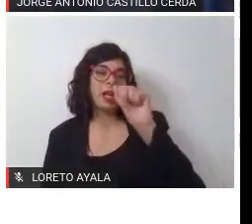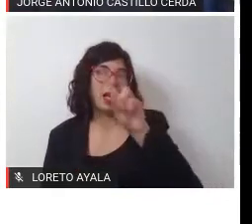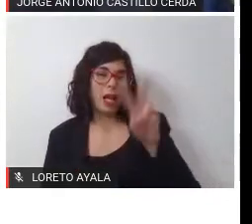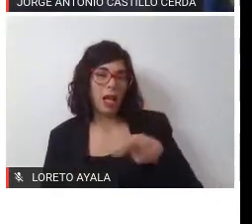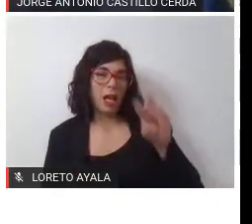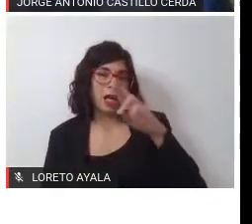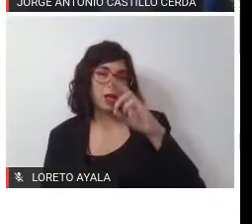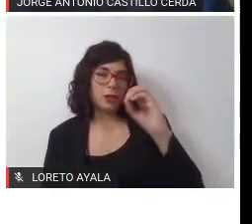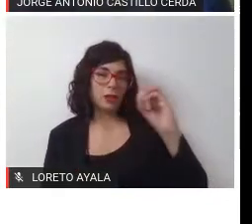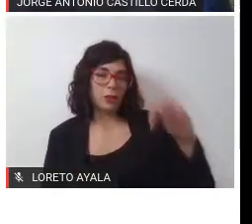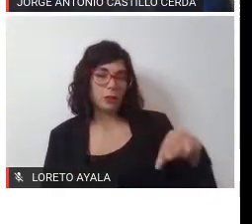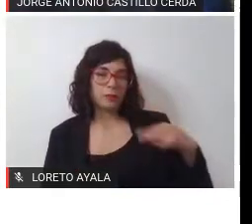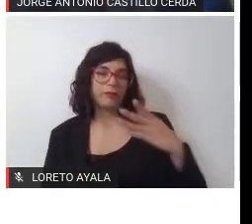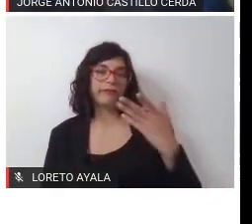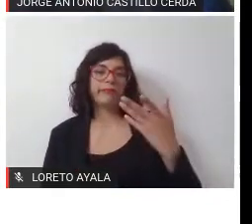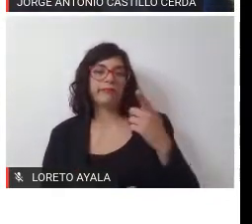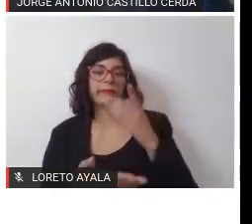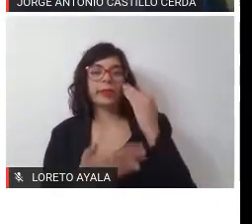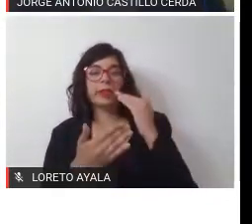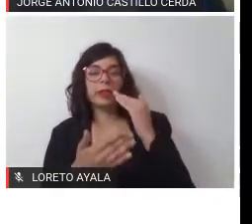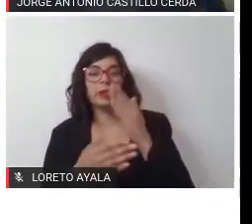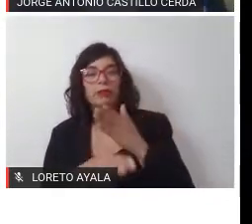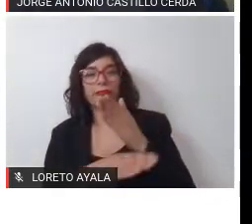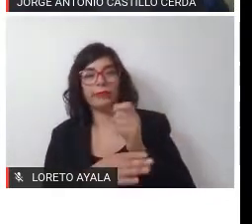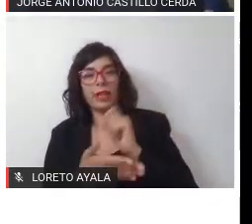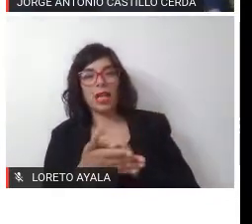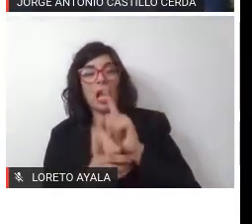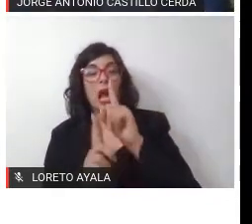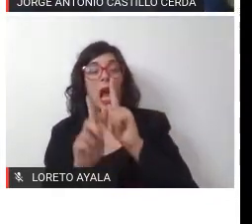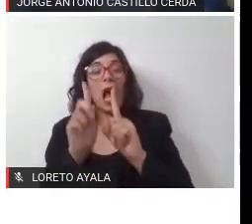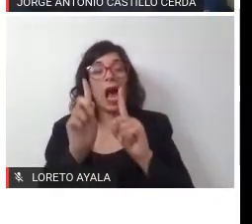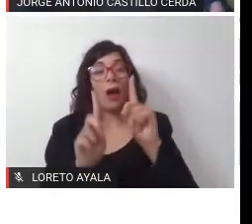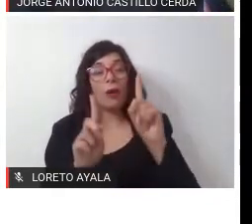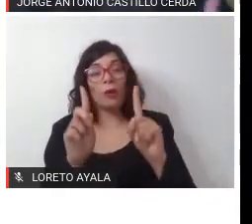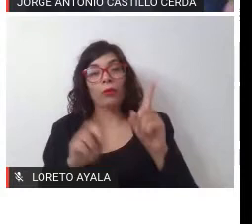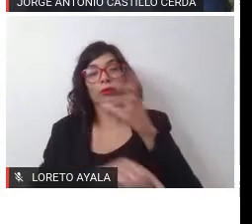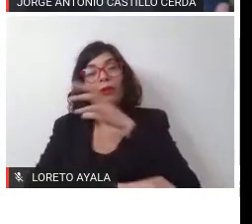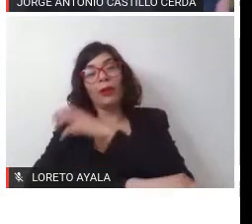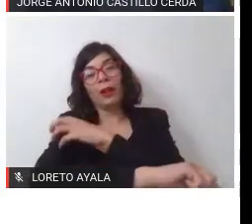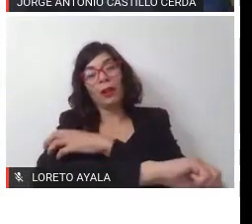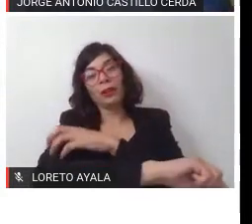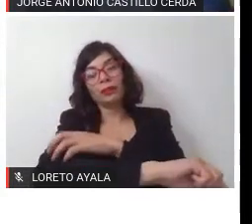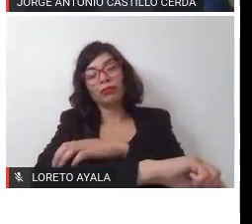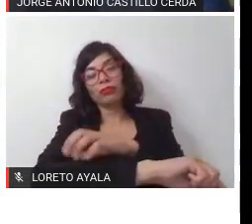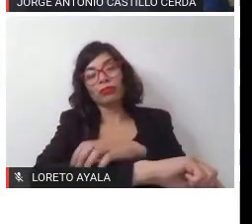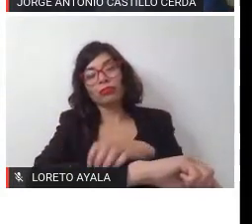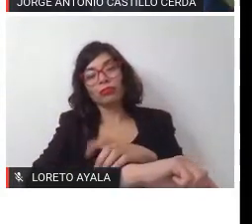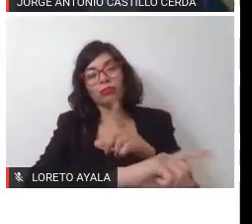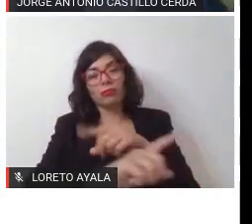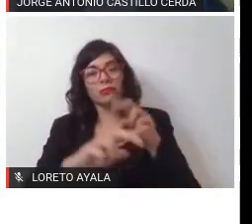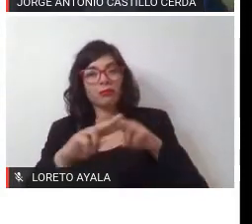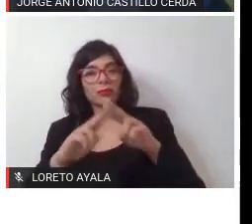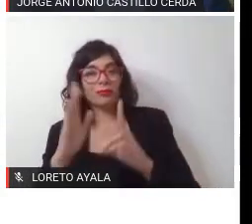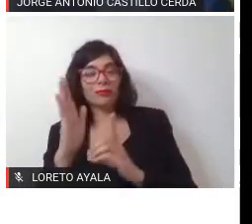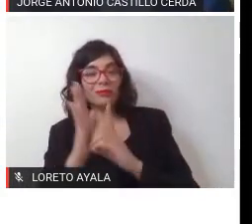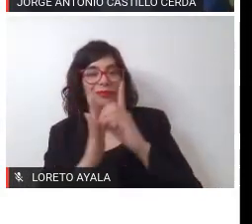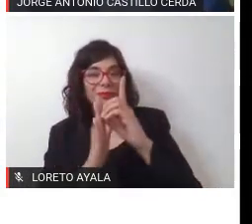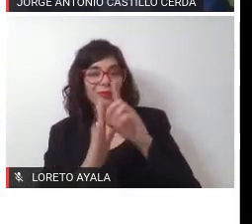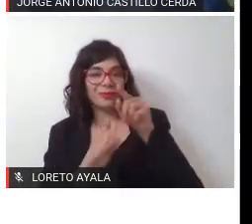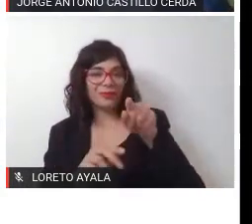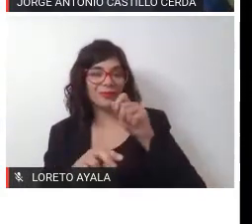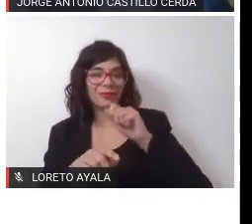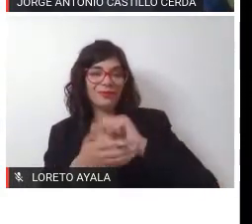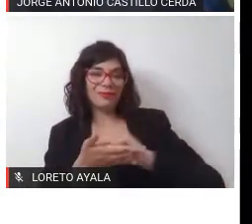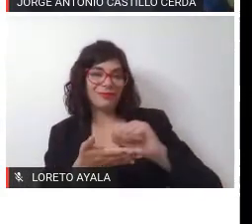los niños en clase. Algunos han intencionado en la región, en la provincia, a desarrollar ese tipo de clases,